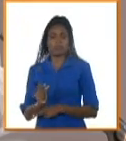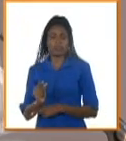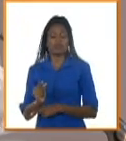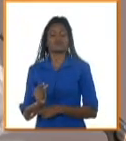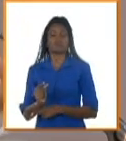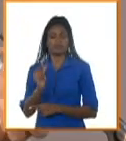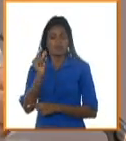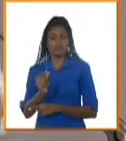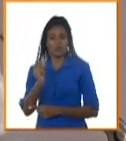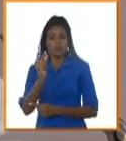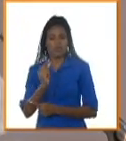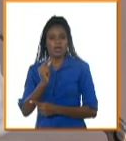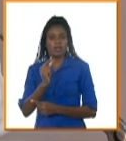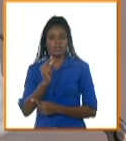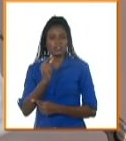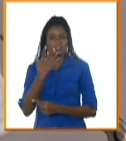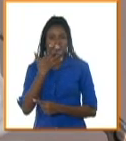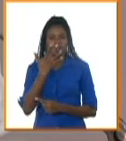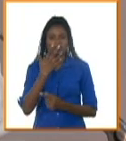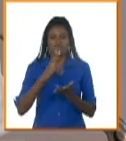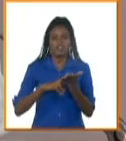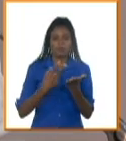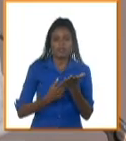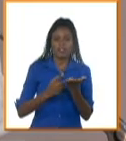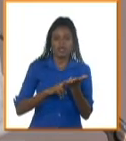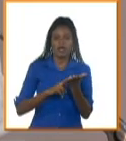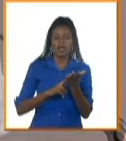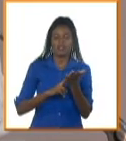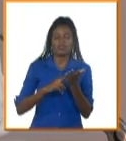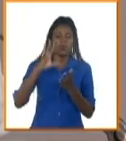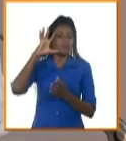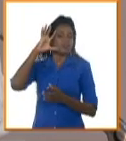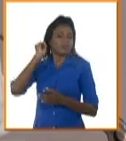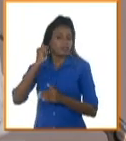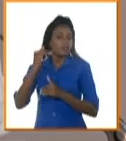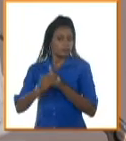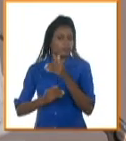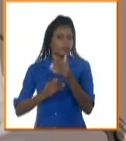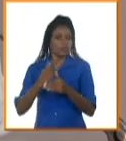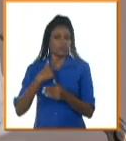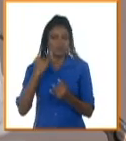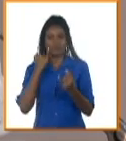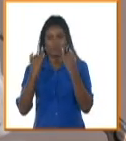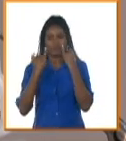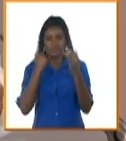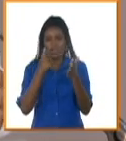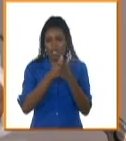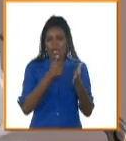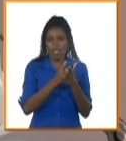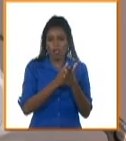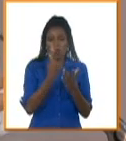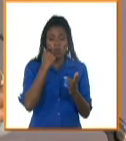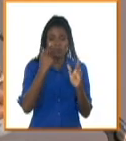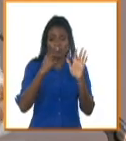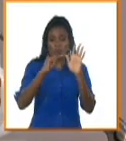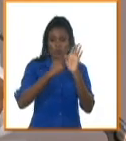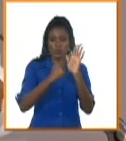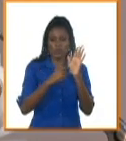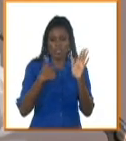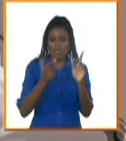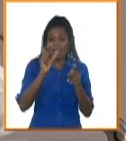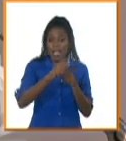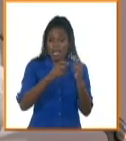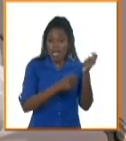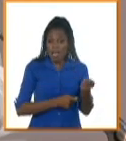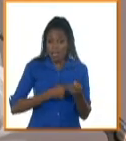trabajo interpretar el proceso y yo decía que nos interesa recalcar algo y es a ese campesinado